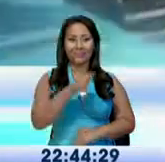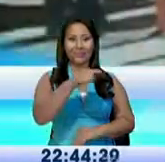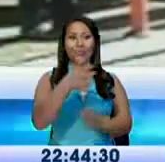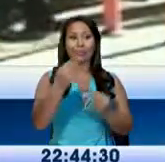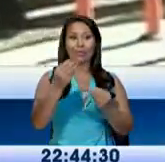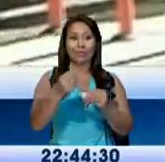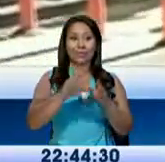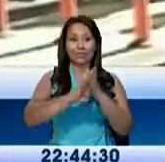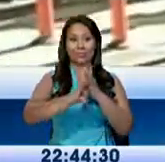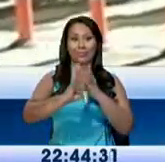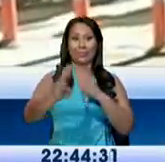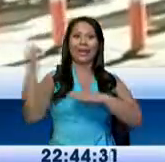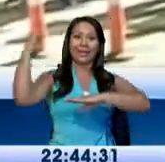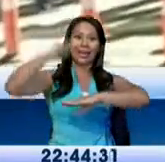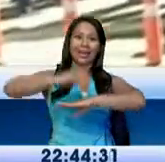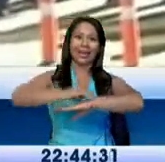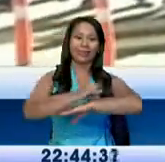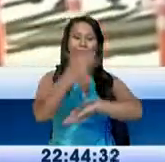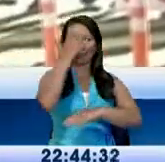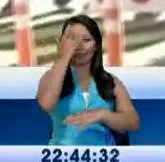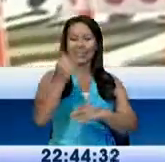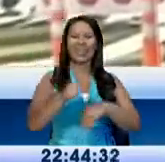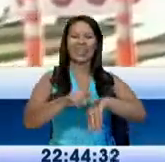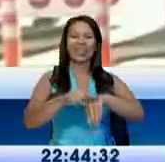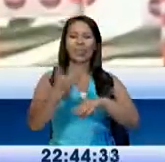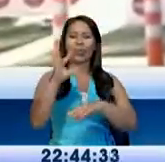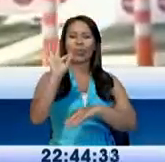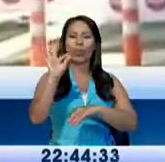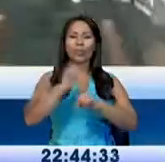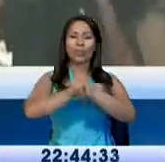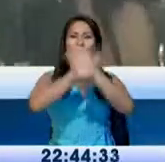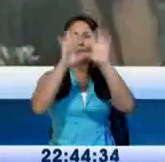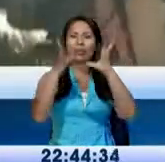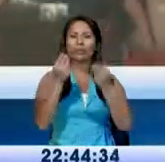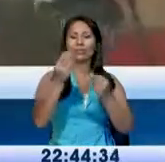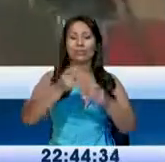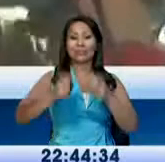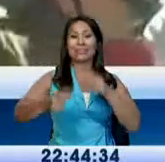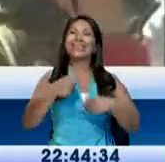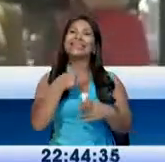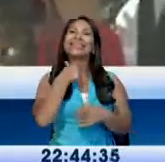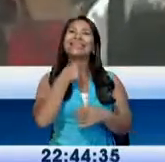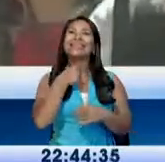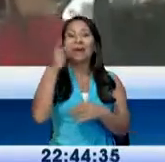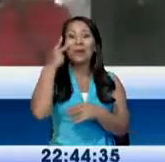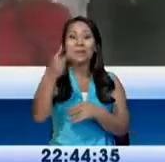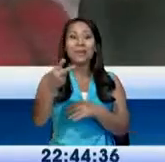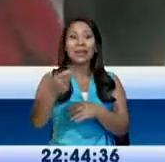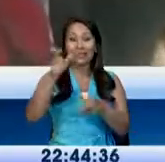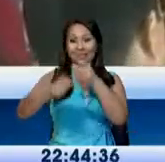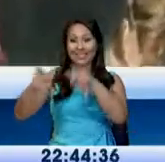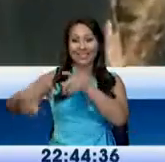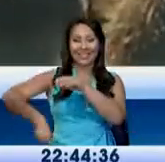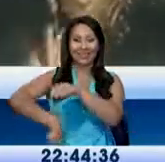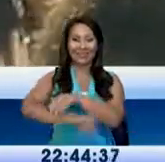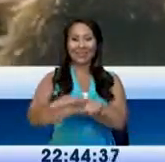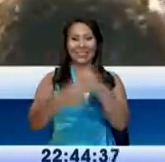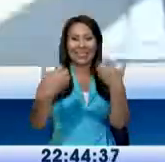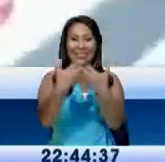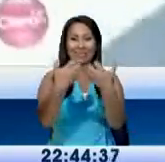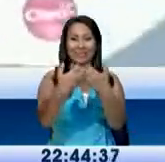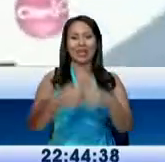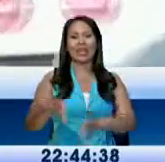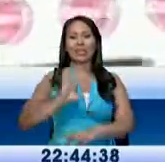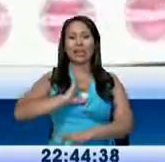movimiento en la terminal aérea de Tababel empezó cerca de las 9 de la mañana. Muchos hinchas llegaron para ver a los jugadores de la selección y su cuerpo técnico.